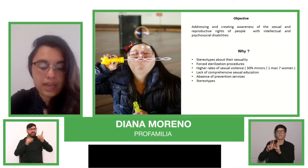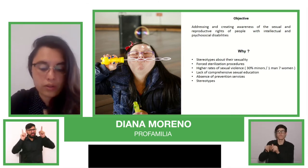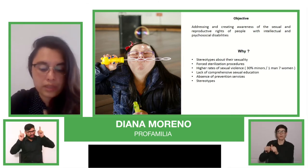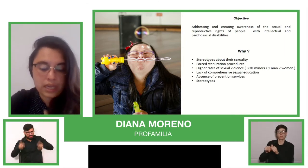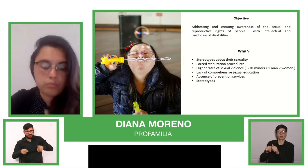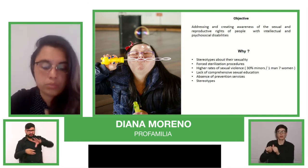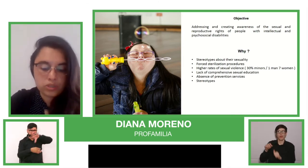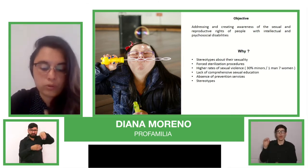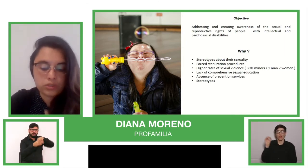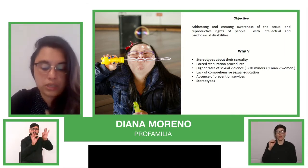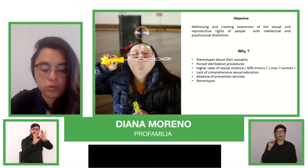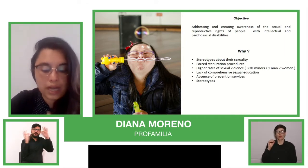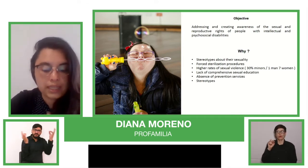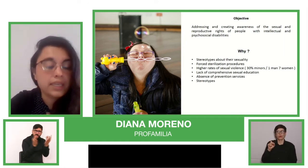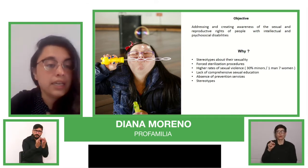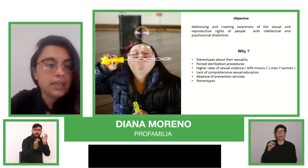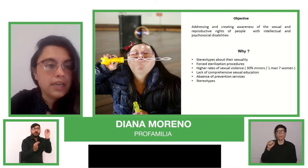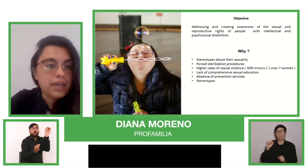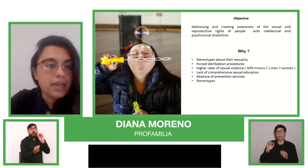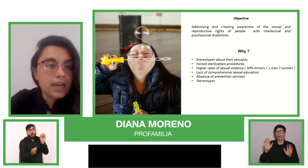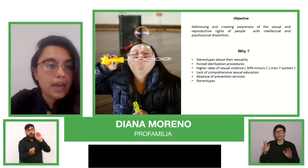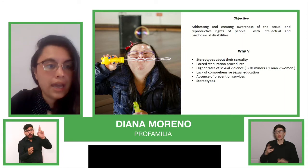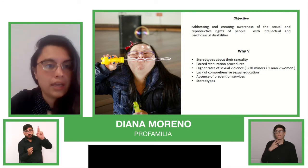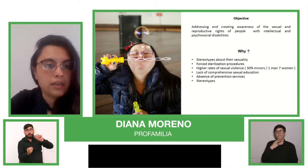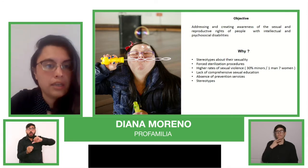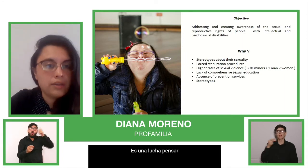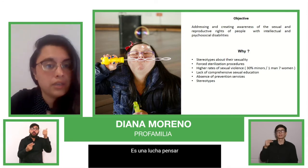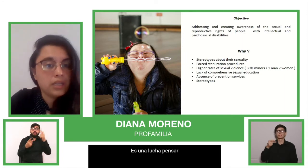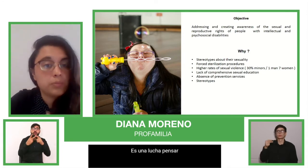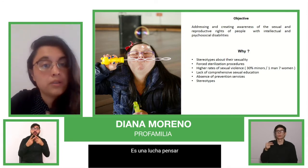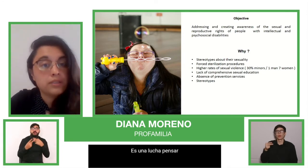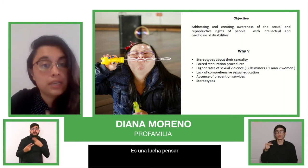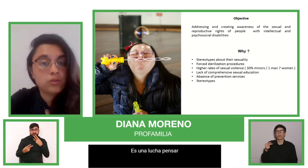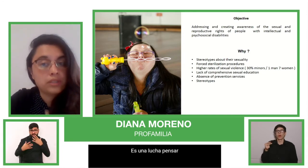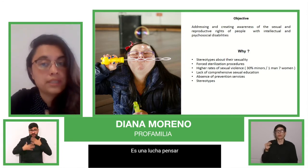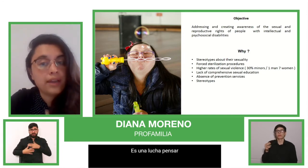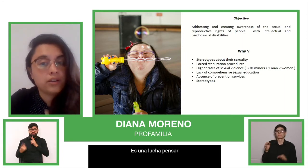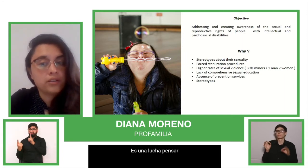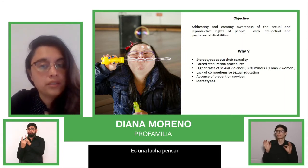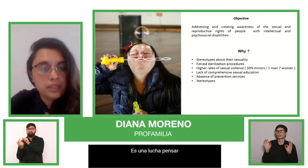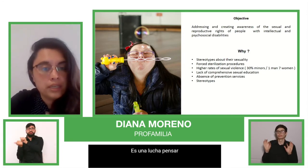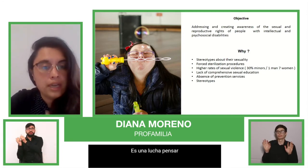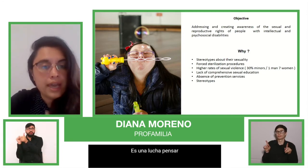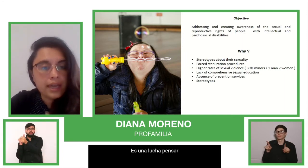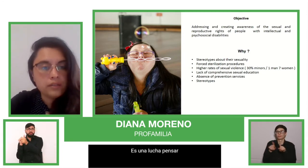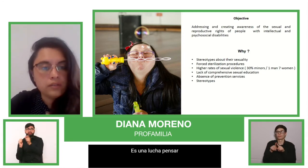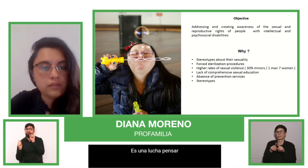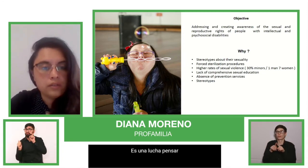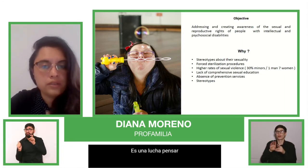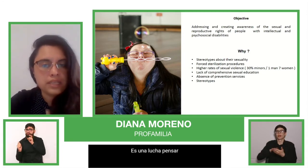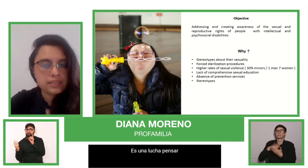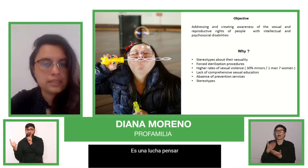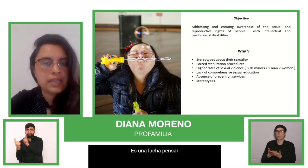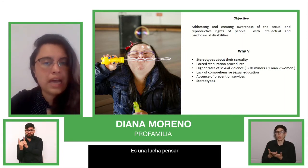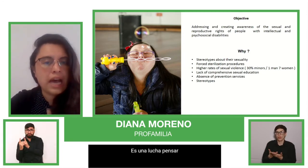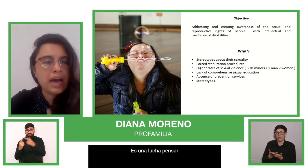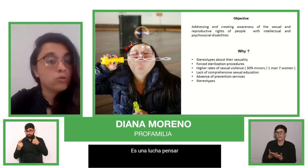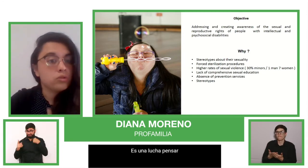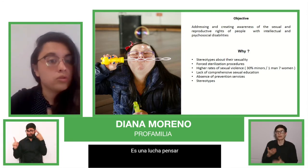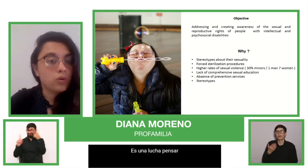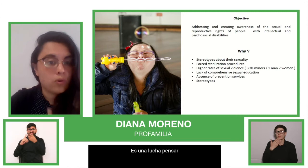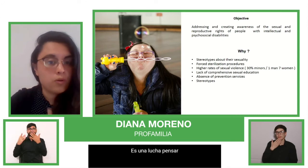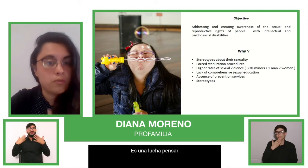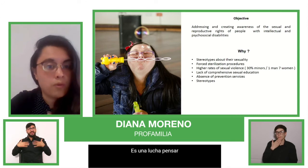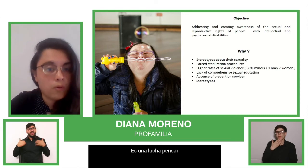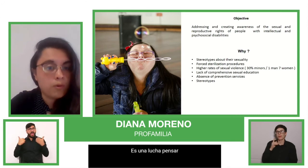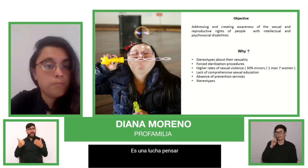debieran o podrían vivir una sexualidad placentera y saludable y tener deseo sexual.